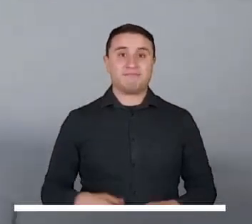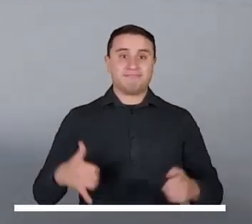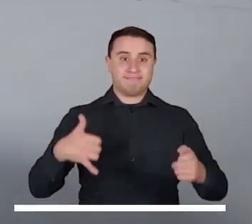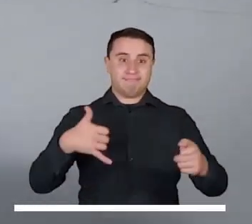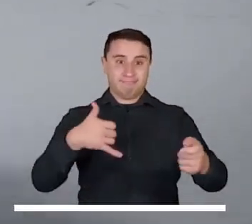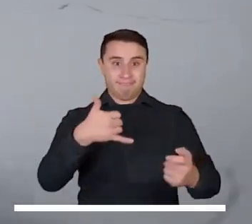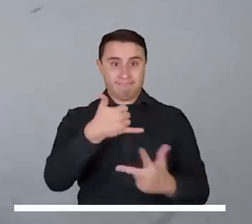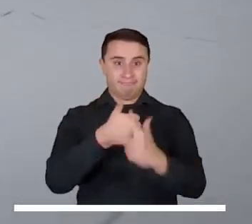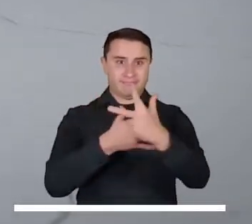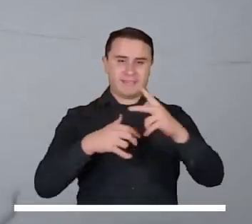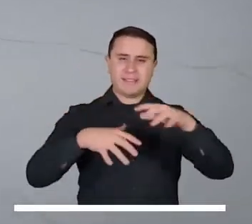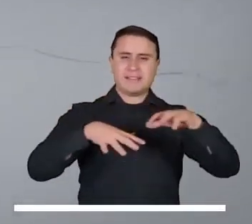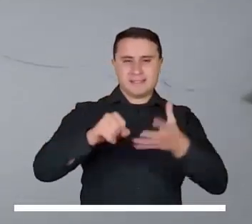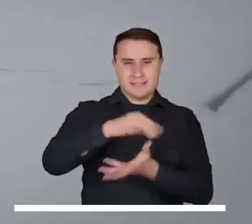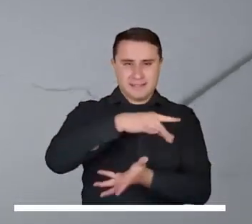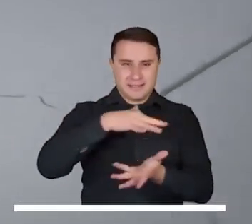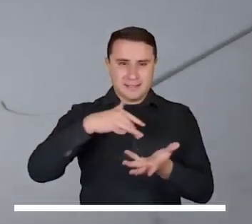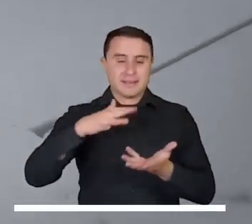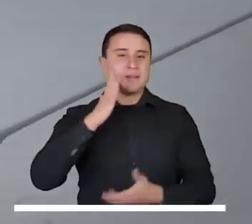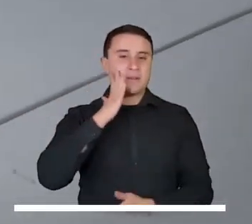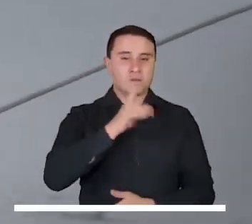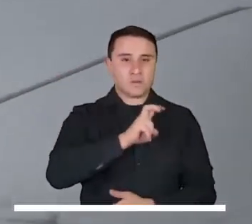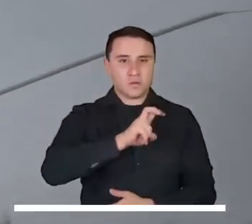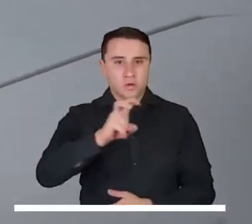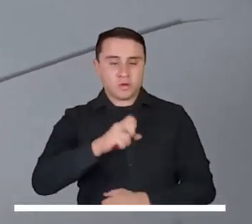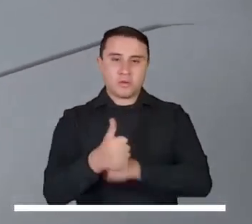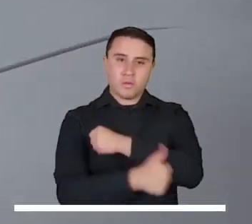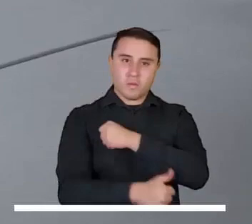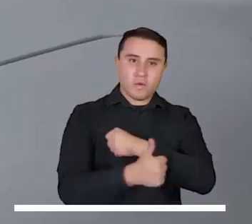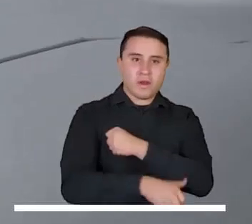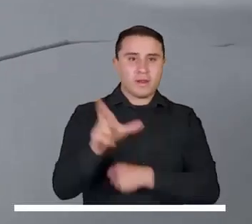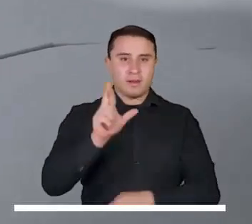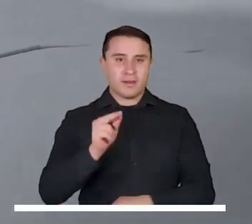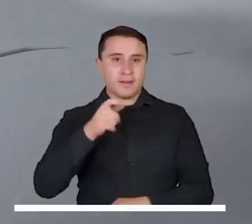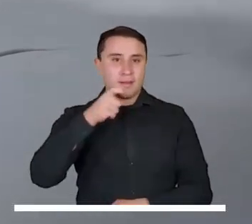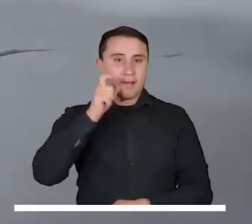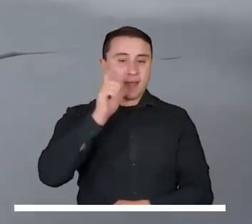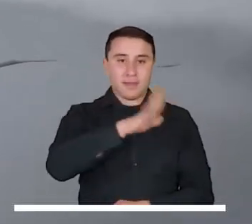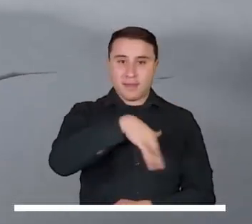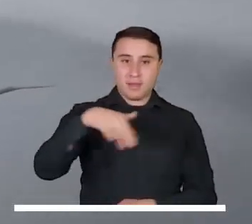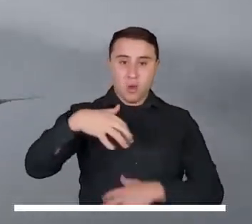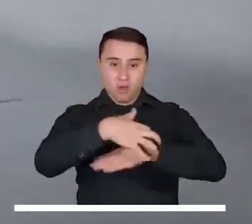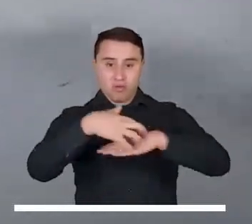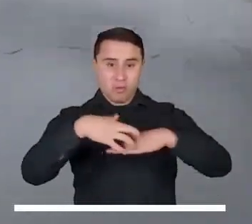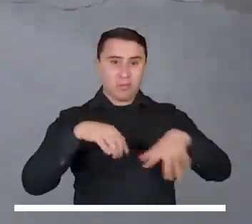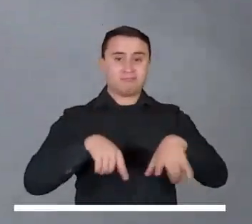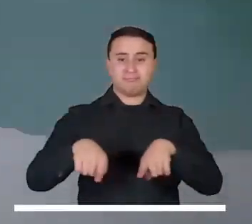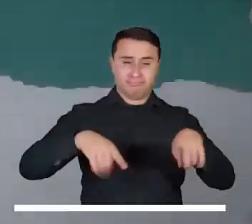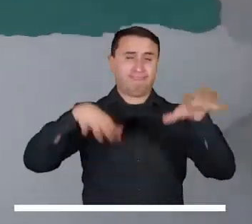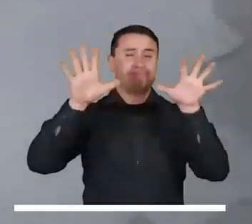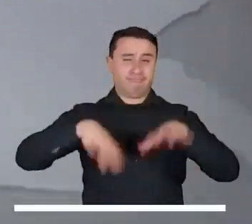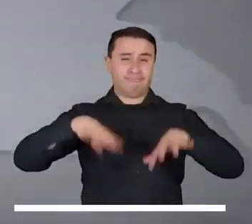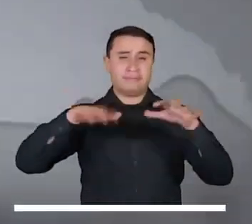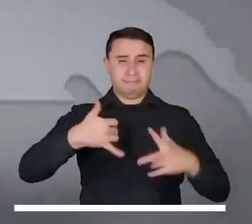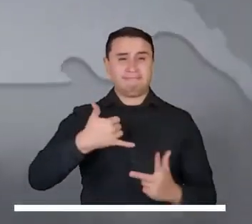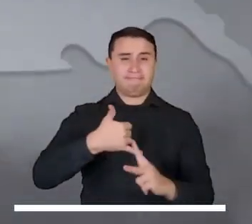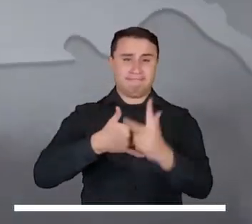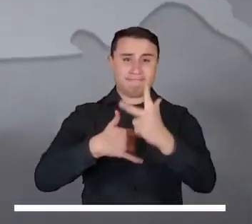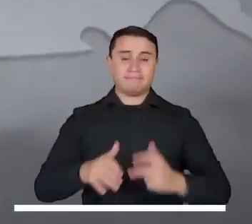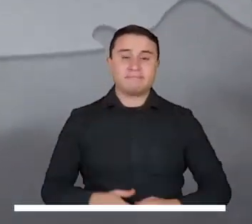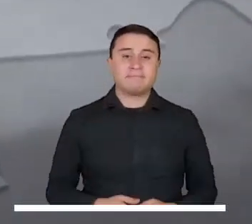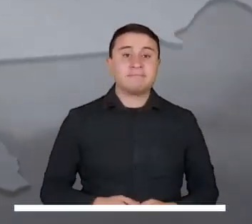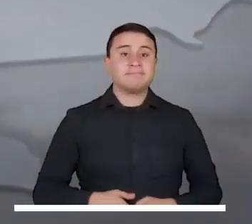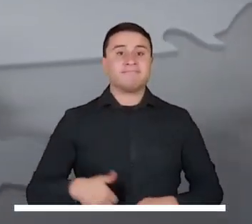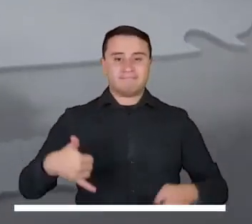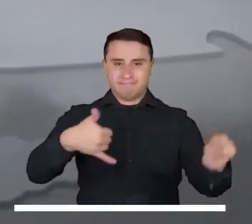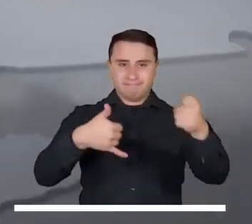Precipitaciones de diversa intensidad se calculan en los Santanderes, Boyacá, Cundinamarca, Risaralda, Caldas, Antioquia y Tolima.